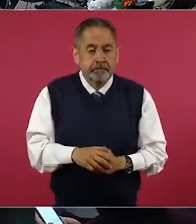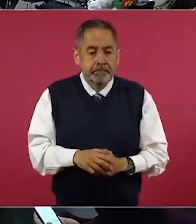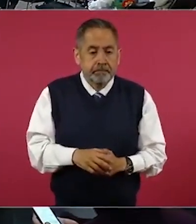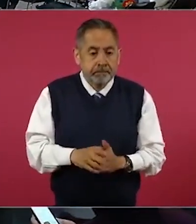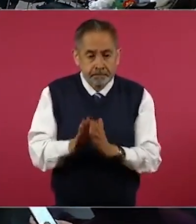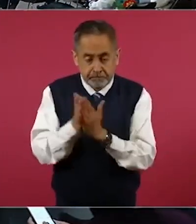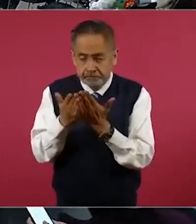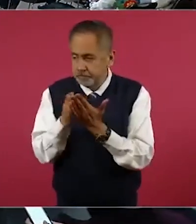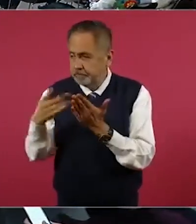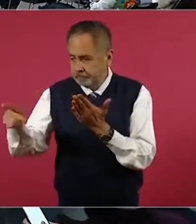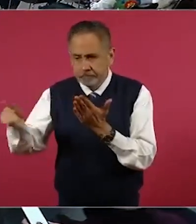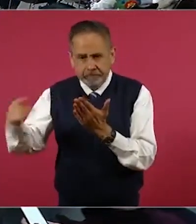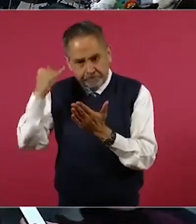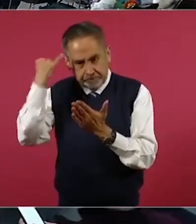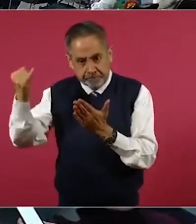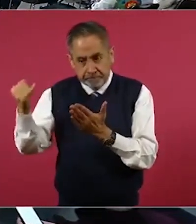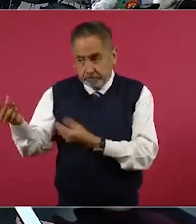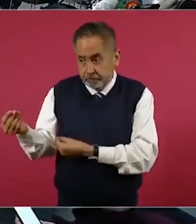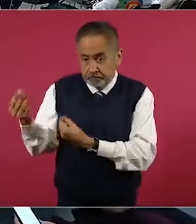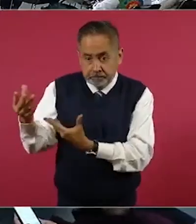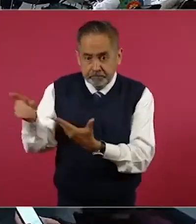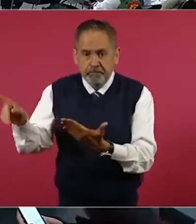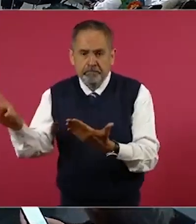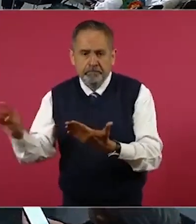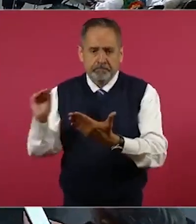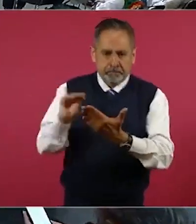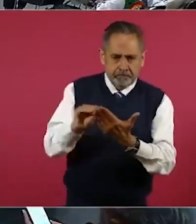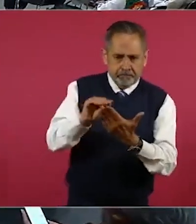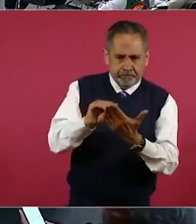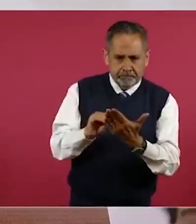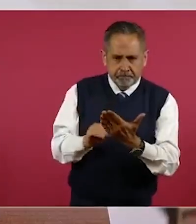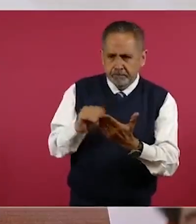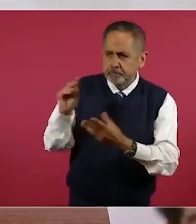de un poema que le dedica a bolivar